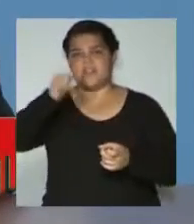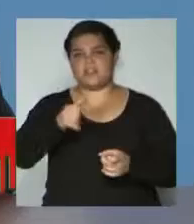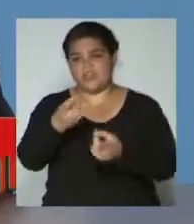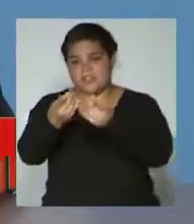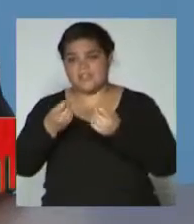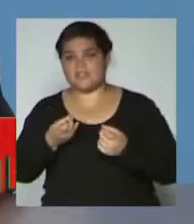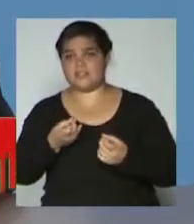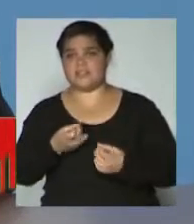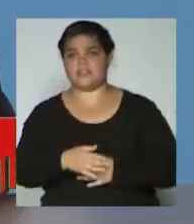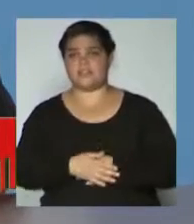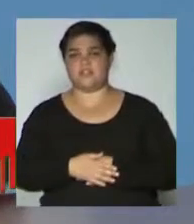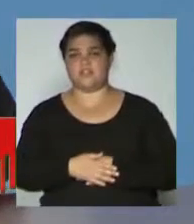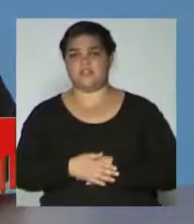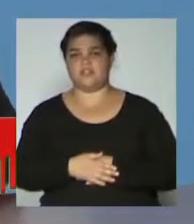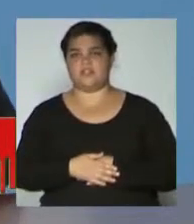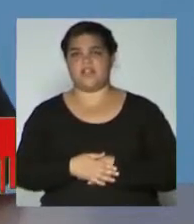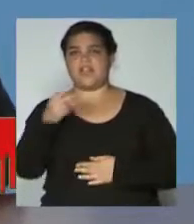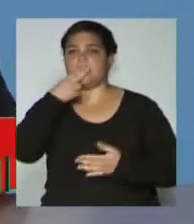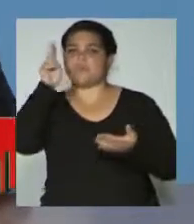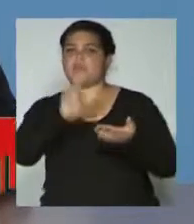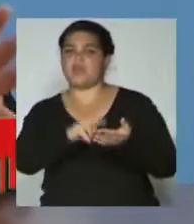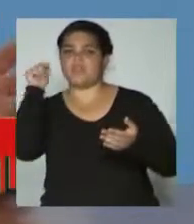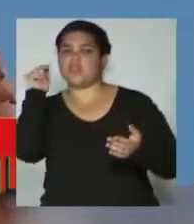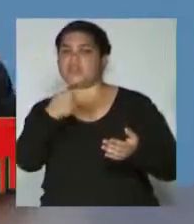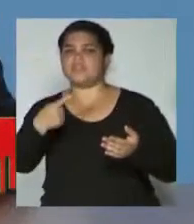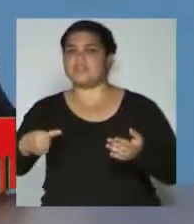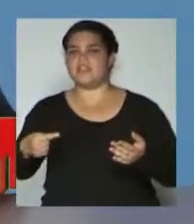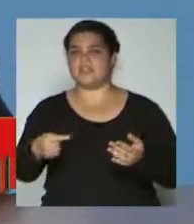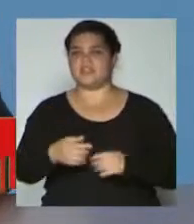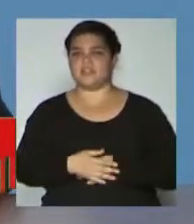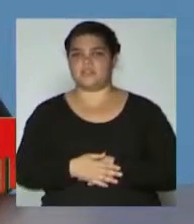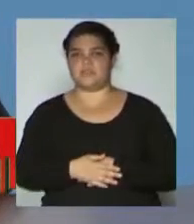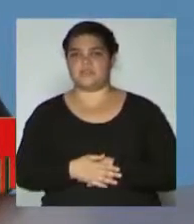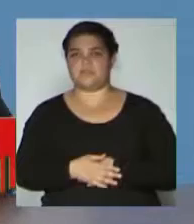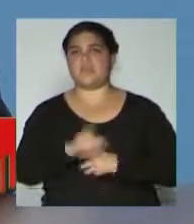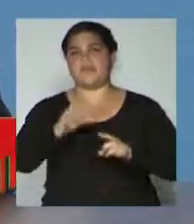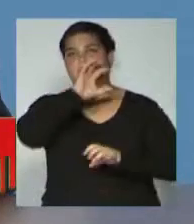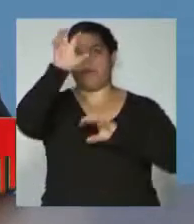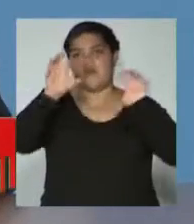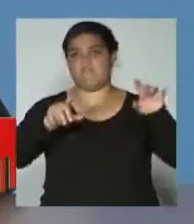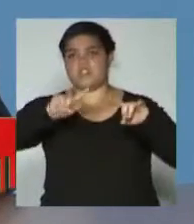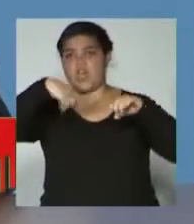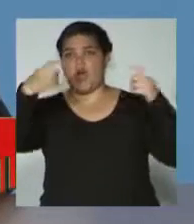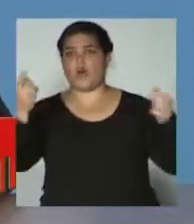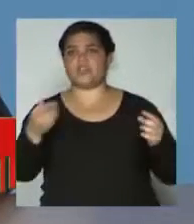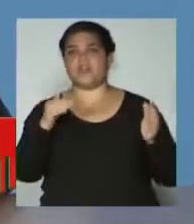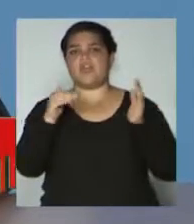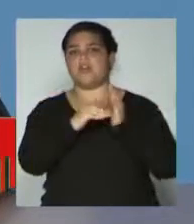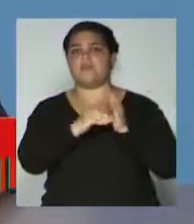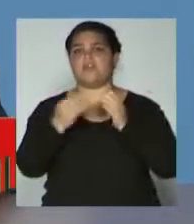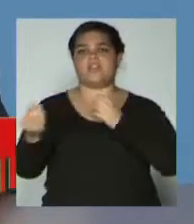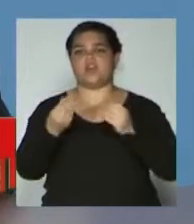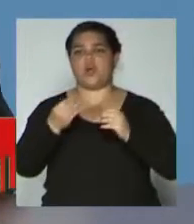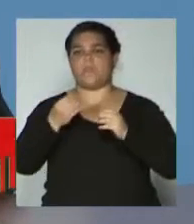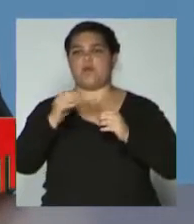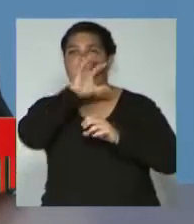y ese impuesto se coparticipa en las provincias en función del índice de coparticipación que tienen las